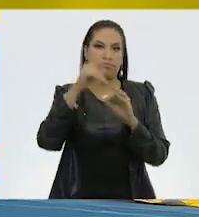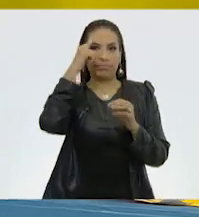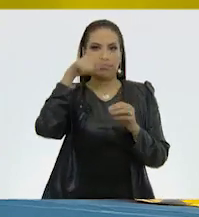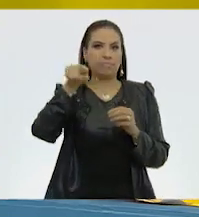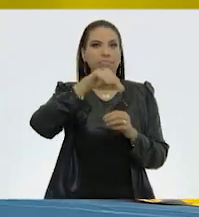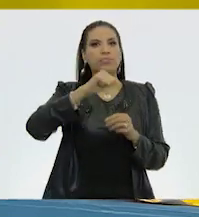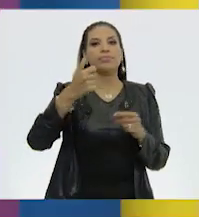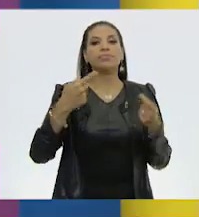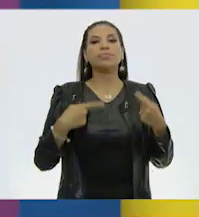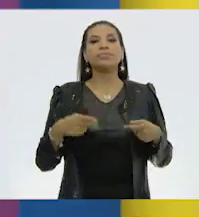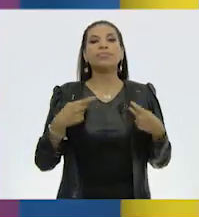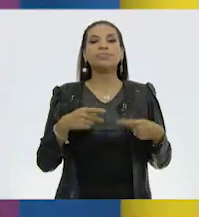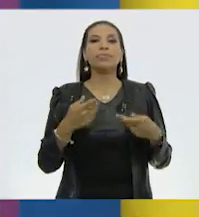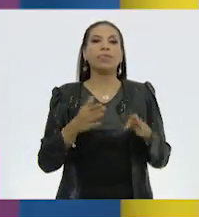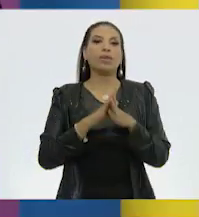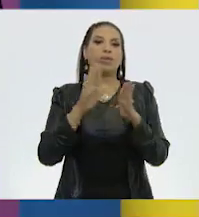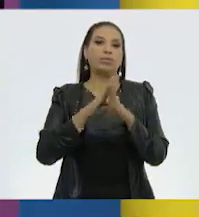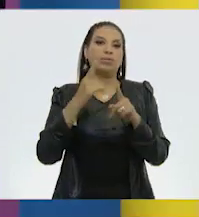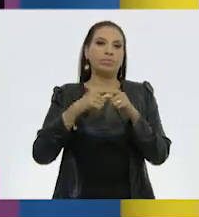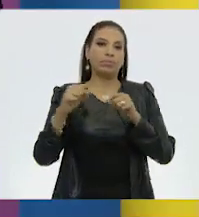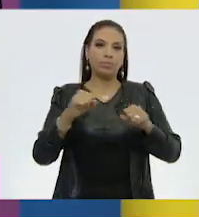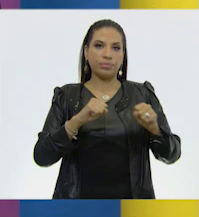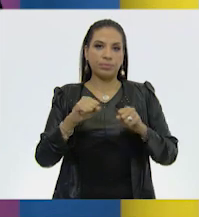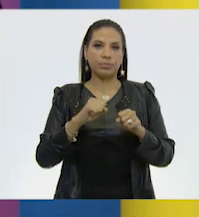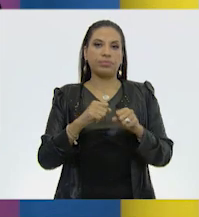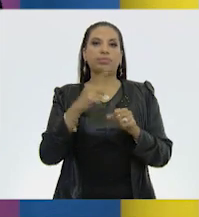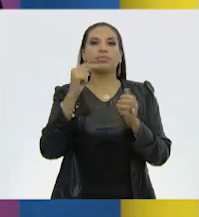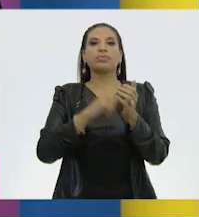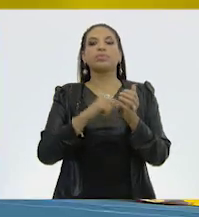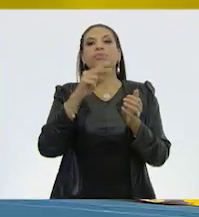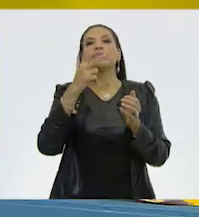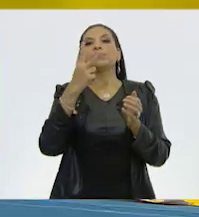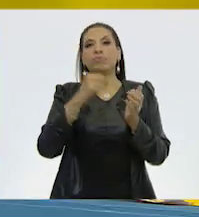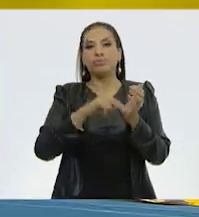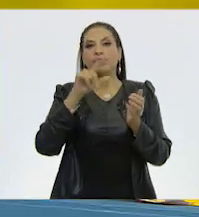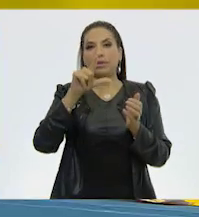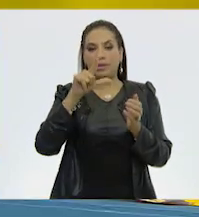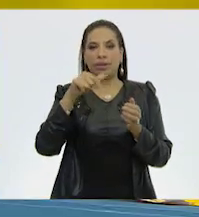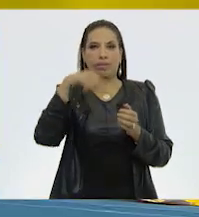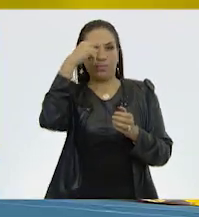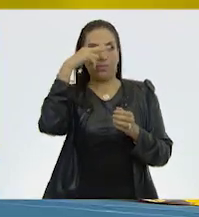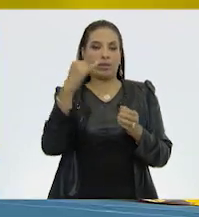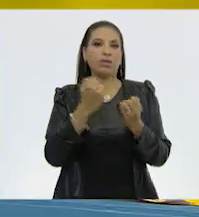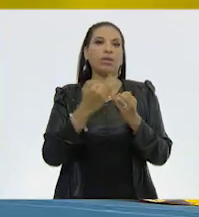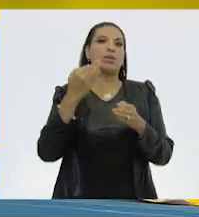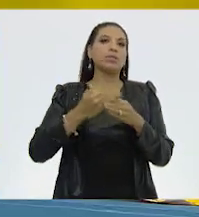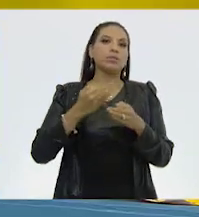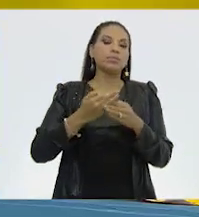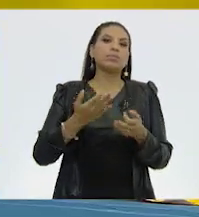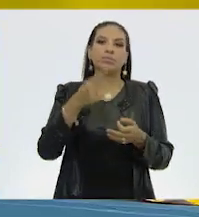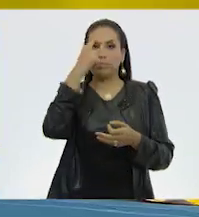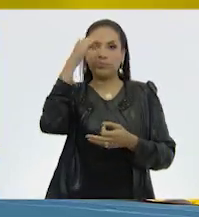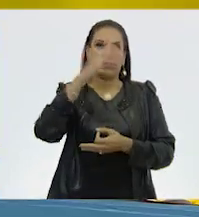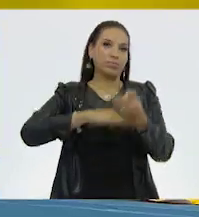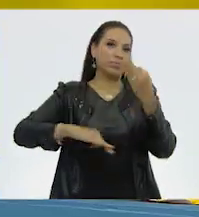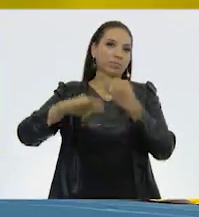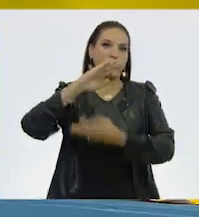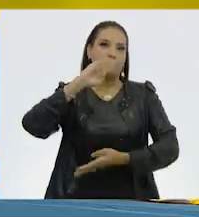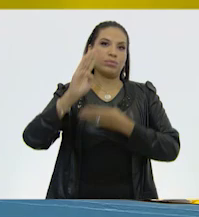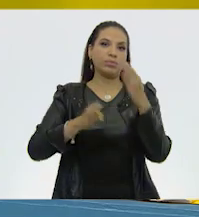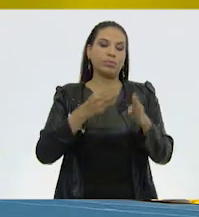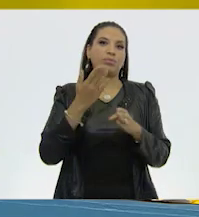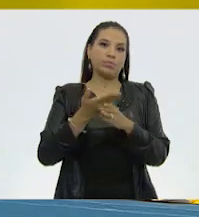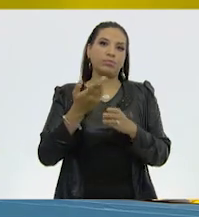para más personas, como el terremoto del 17 ocurridos en México. Exacto. Y en la actualidad, para toda la humanidad,